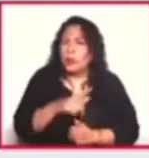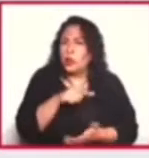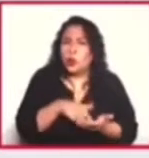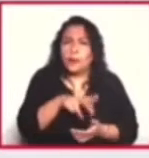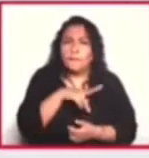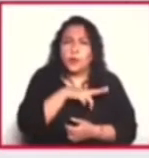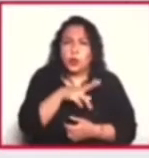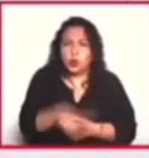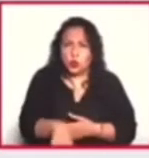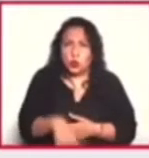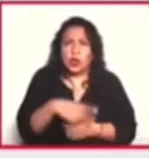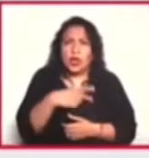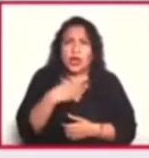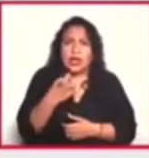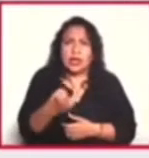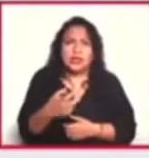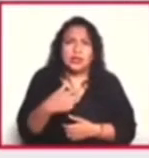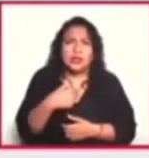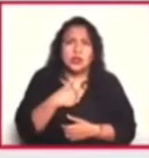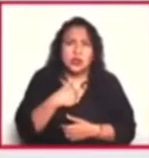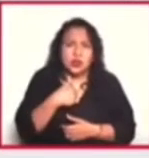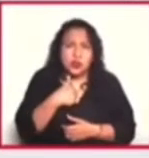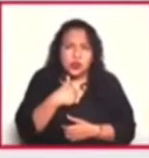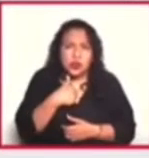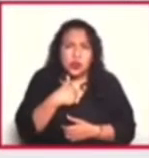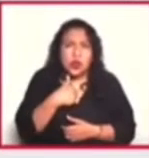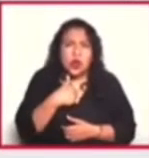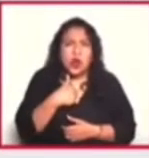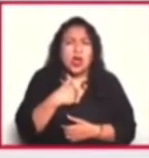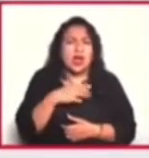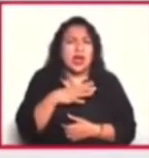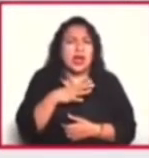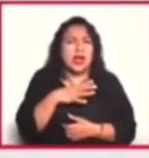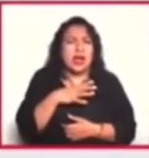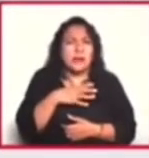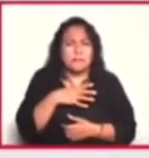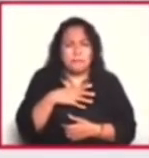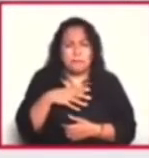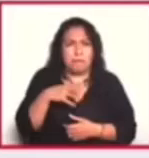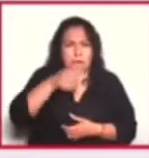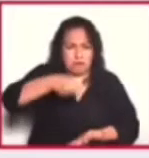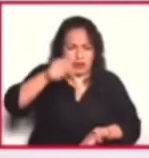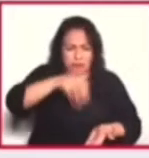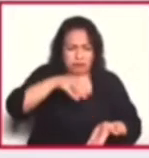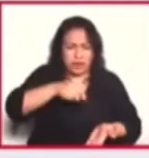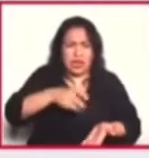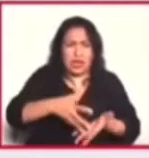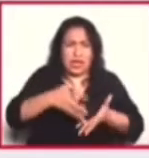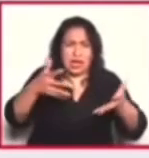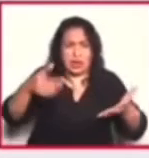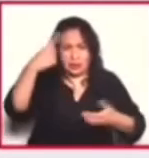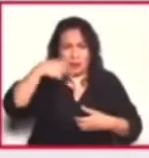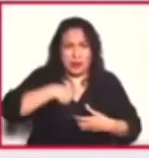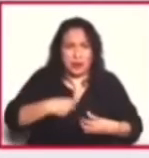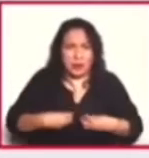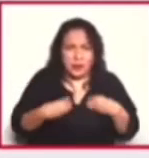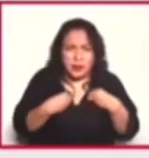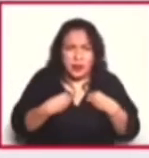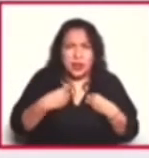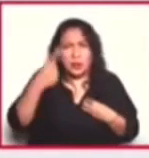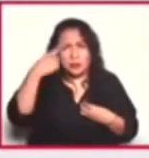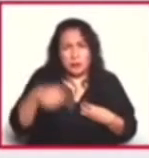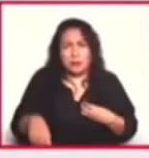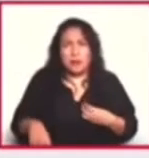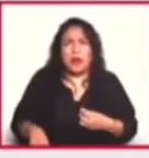me trajo una maleta muy grande para la vida y para crecer en cuanto